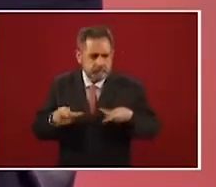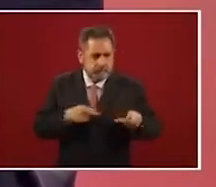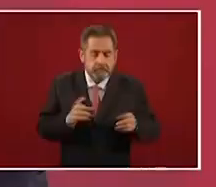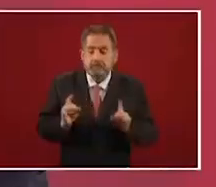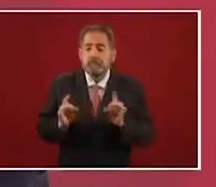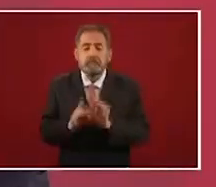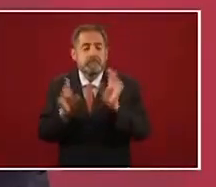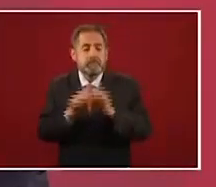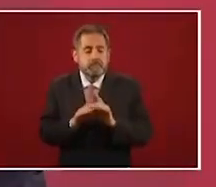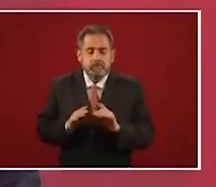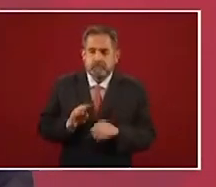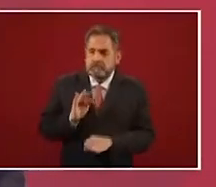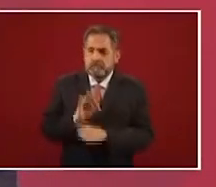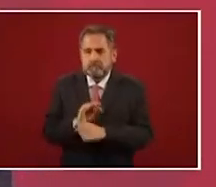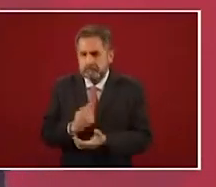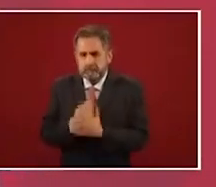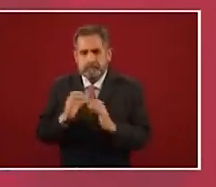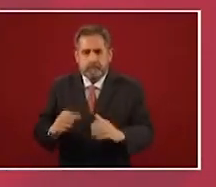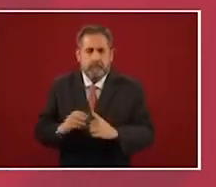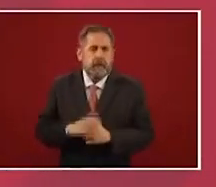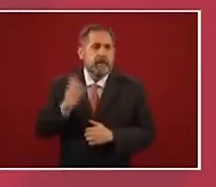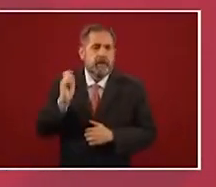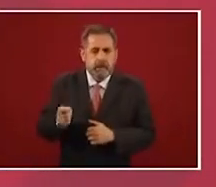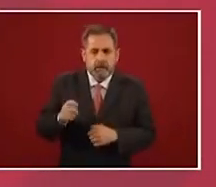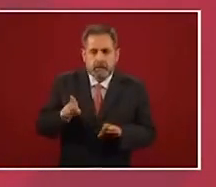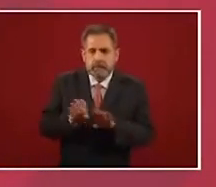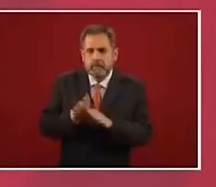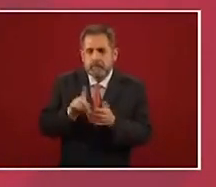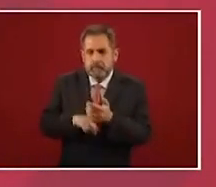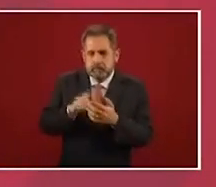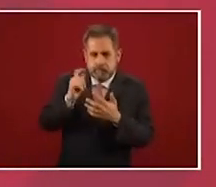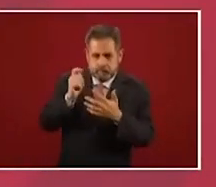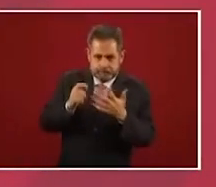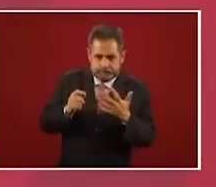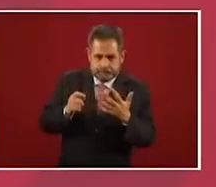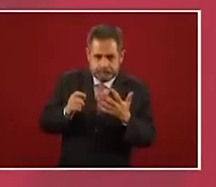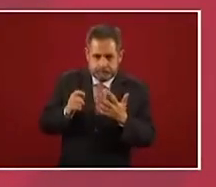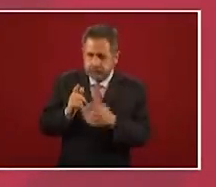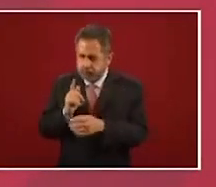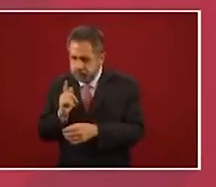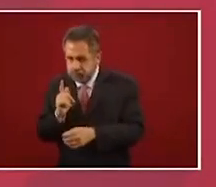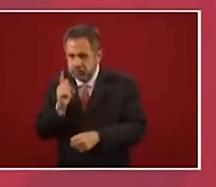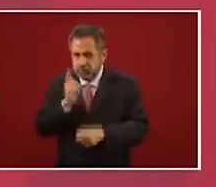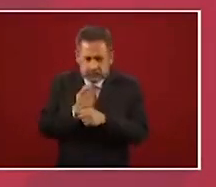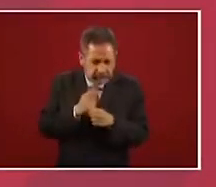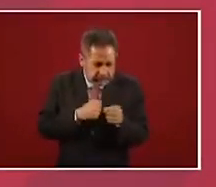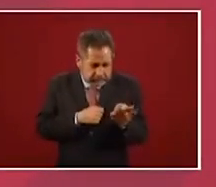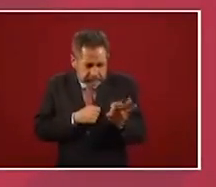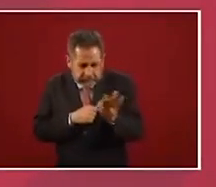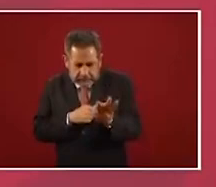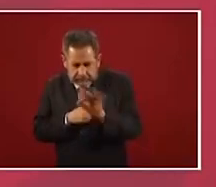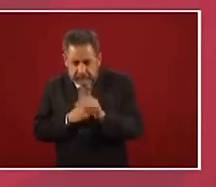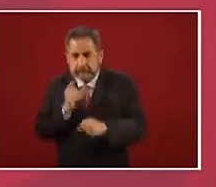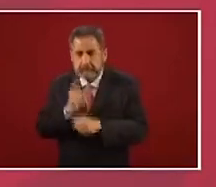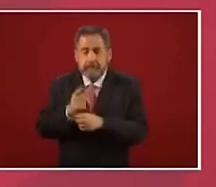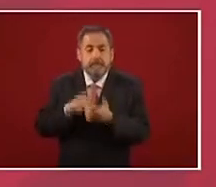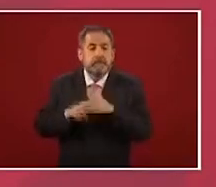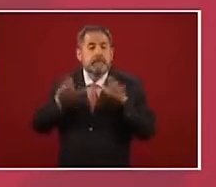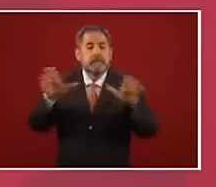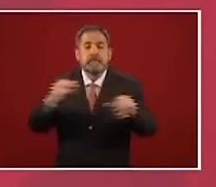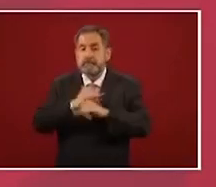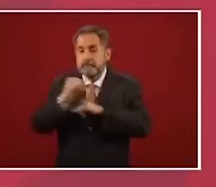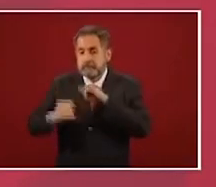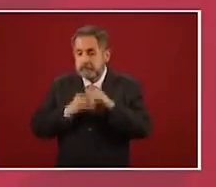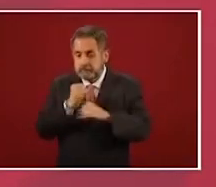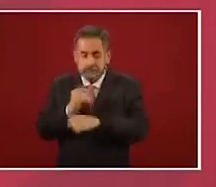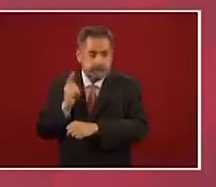a este tipo de fenómenos emergentes. Esto incluye una detección selectiva en aeropuertos internacionales